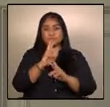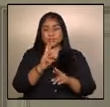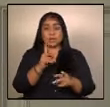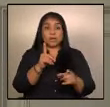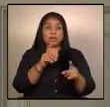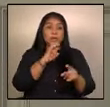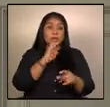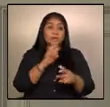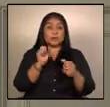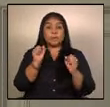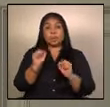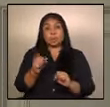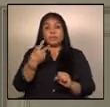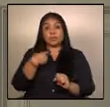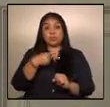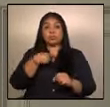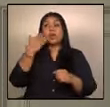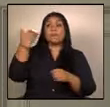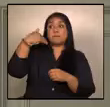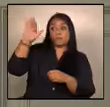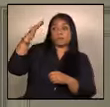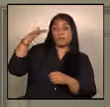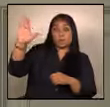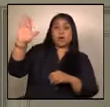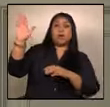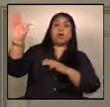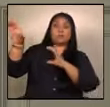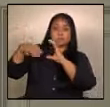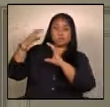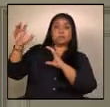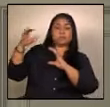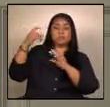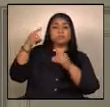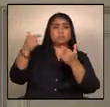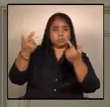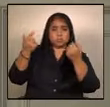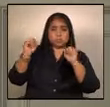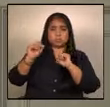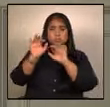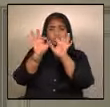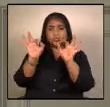es: ¿podemos importar y exportar nuestros productos de forma